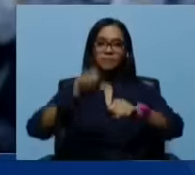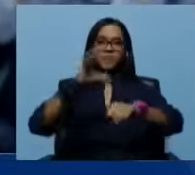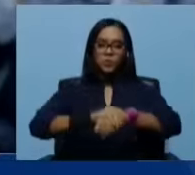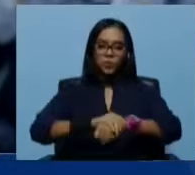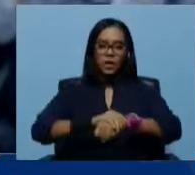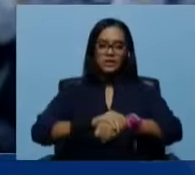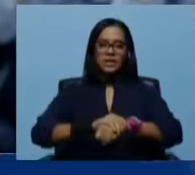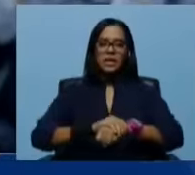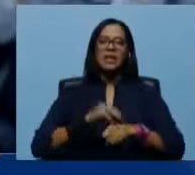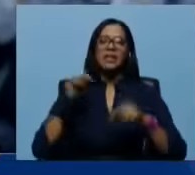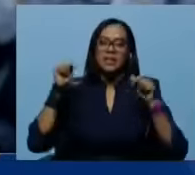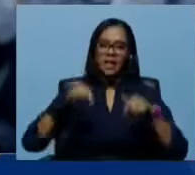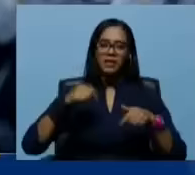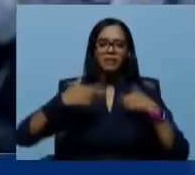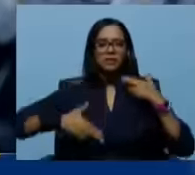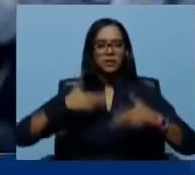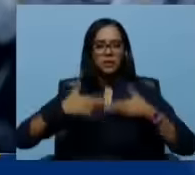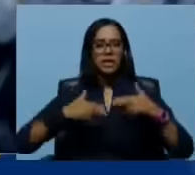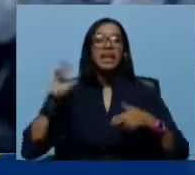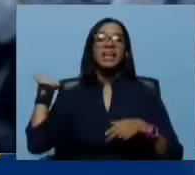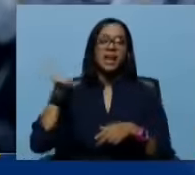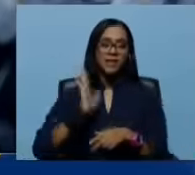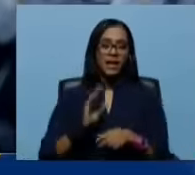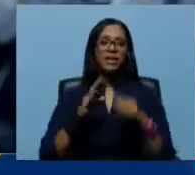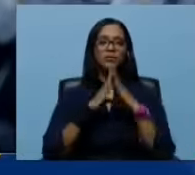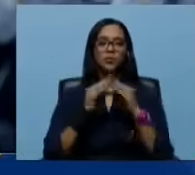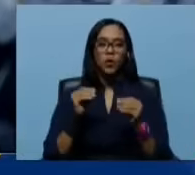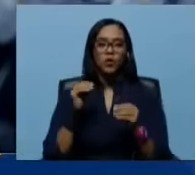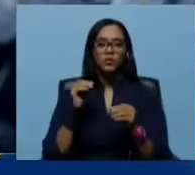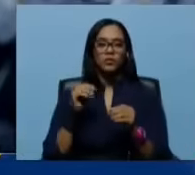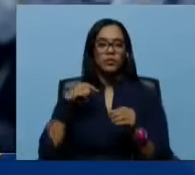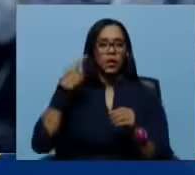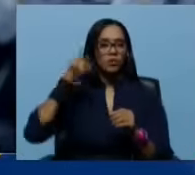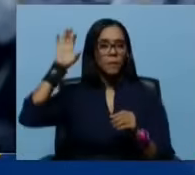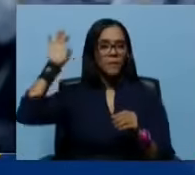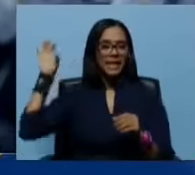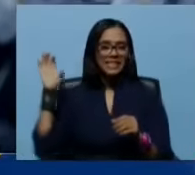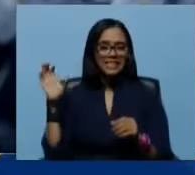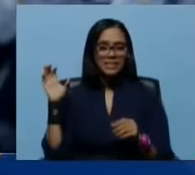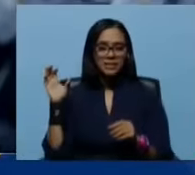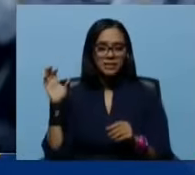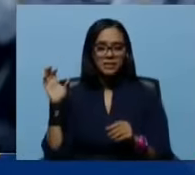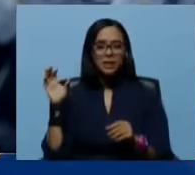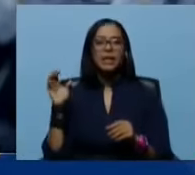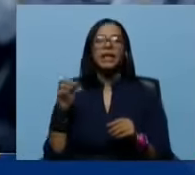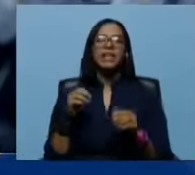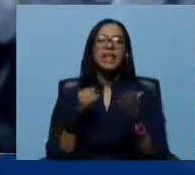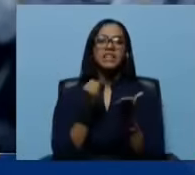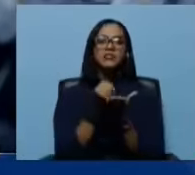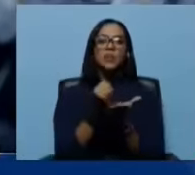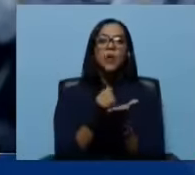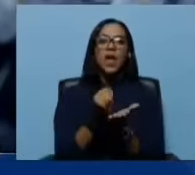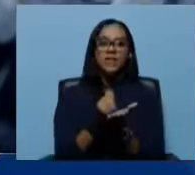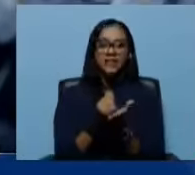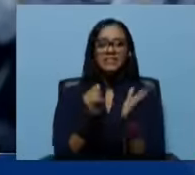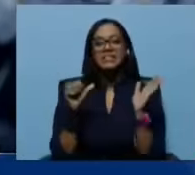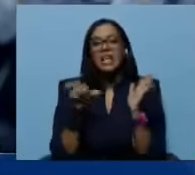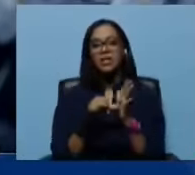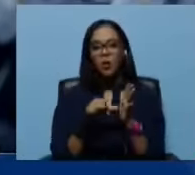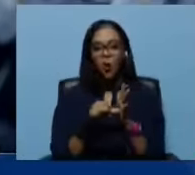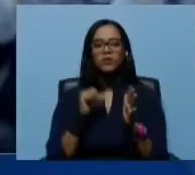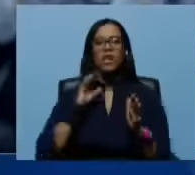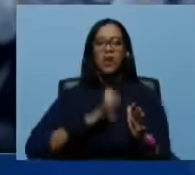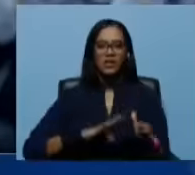estos mercenarios que vienen todos desde el exterior y las pruebas de dónde los